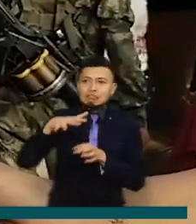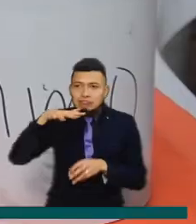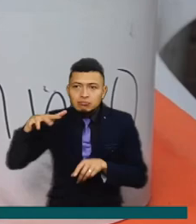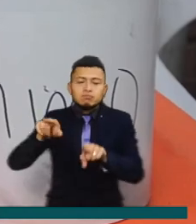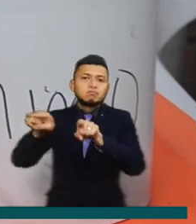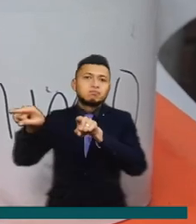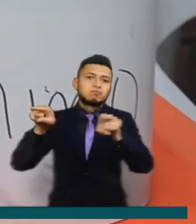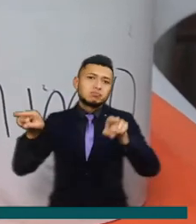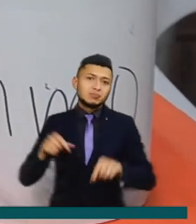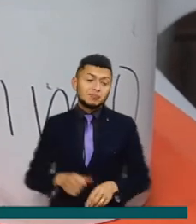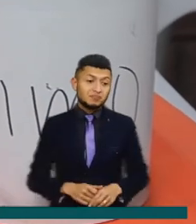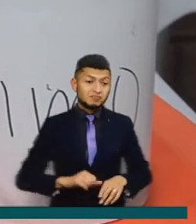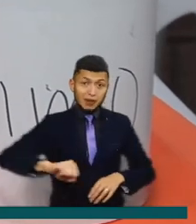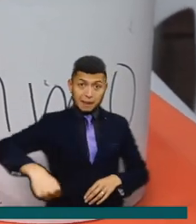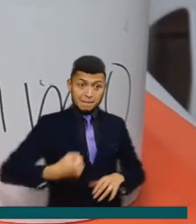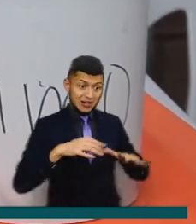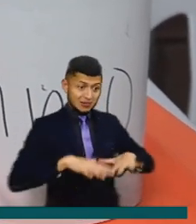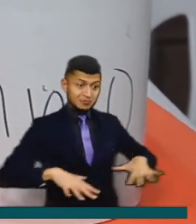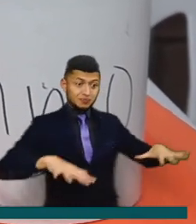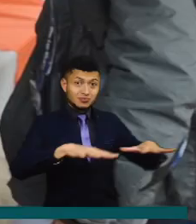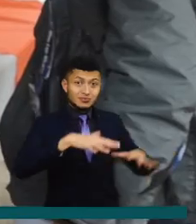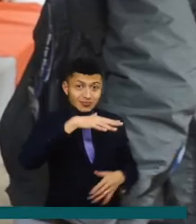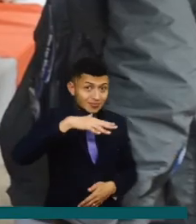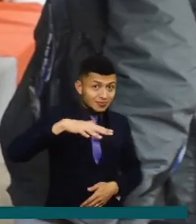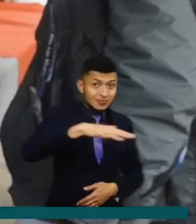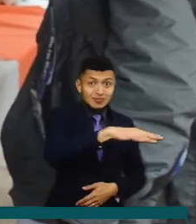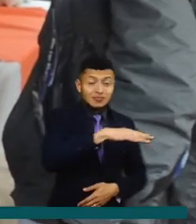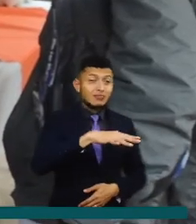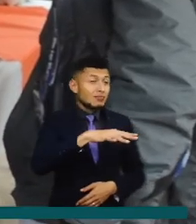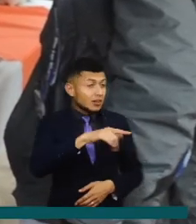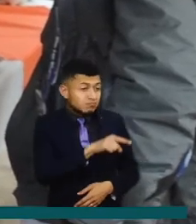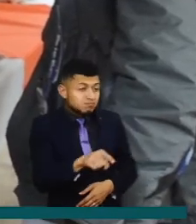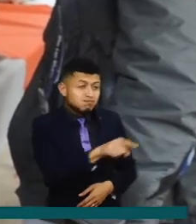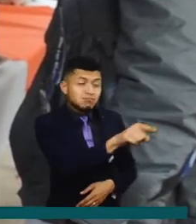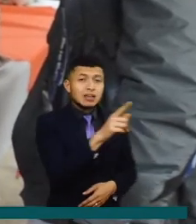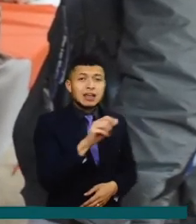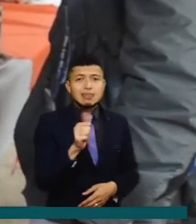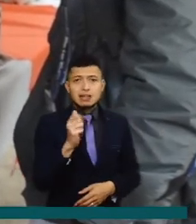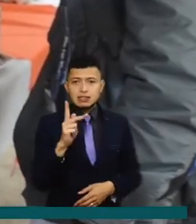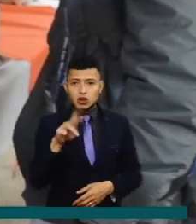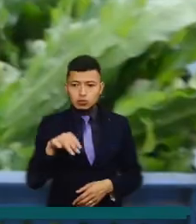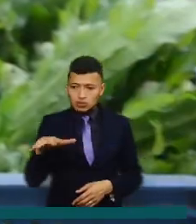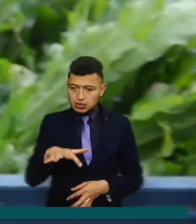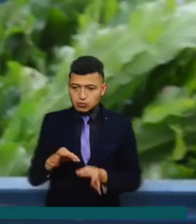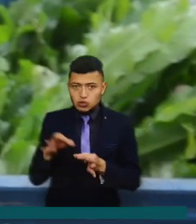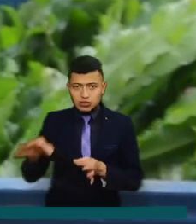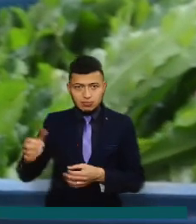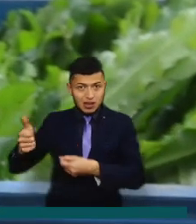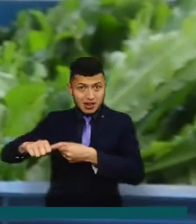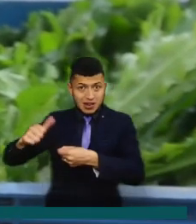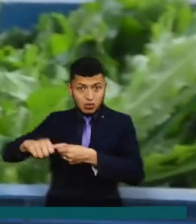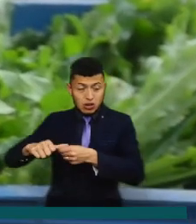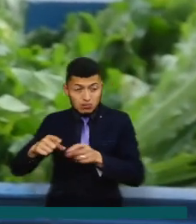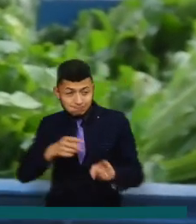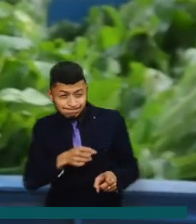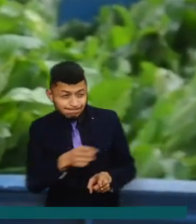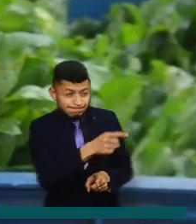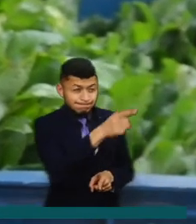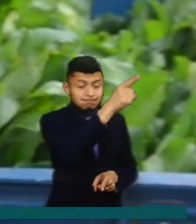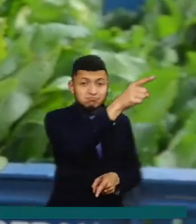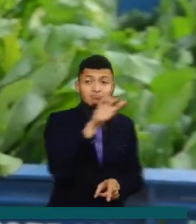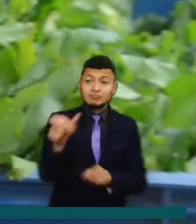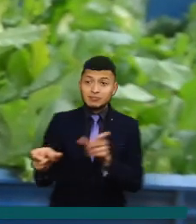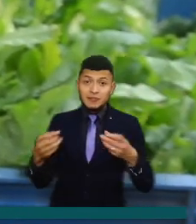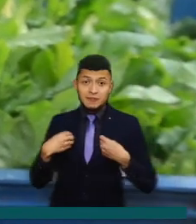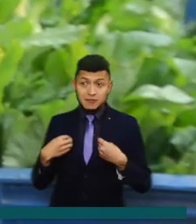veredas. El mercado se popularizó en esta vereda que está ubicada a 10 kilómetros de la zona urbana del municipio de Arauca. Hasta allí se